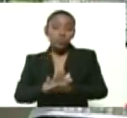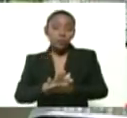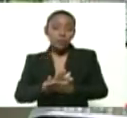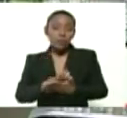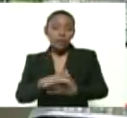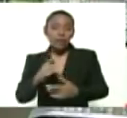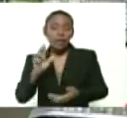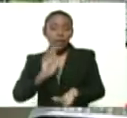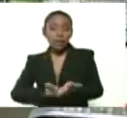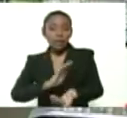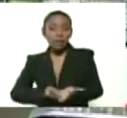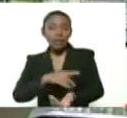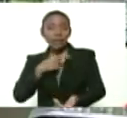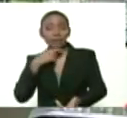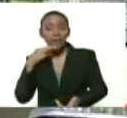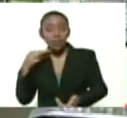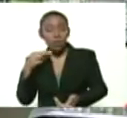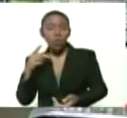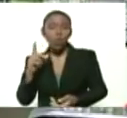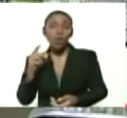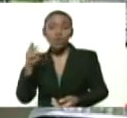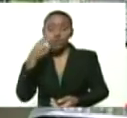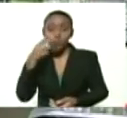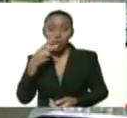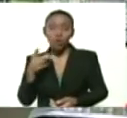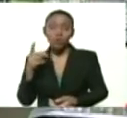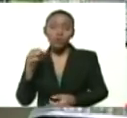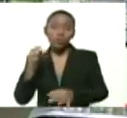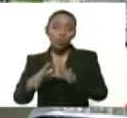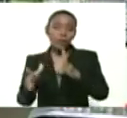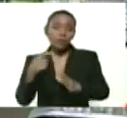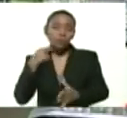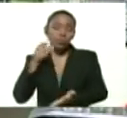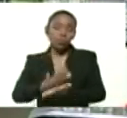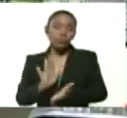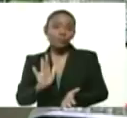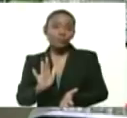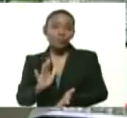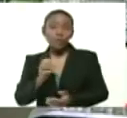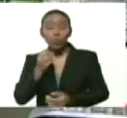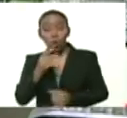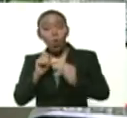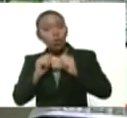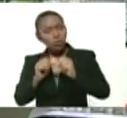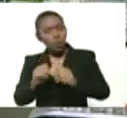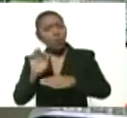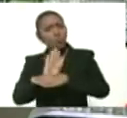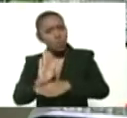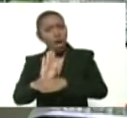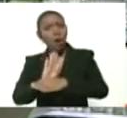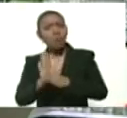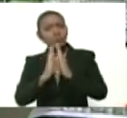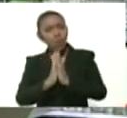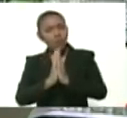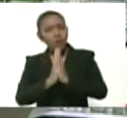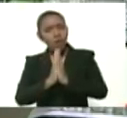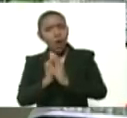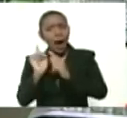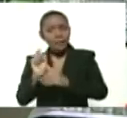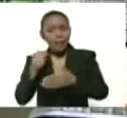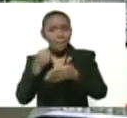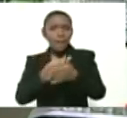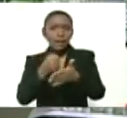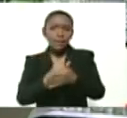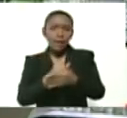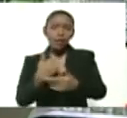diabético, fumador, pues lamentablemente falleció. Así que sigamos teniendo cuidado. Esta es una batalla